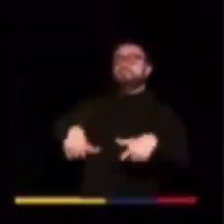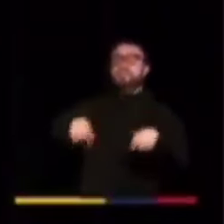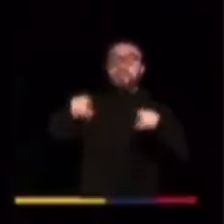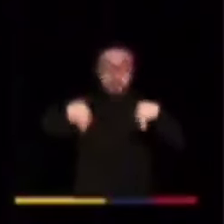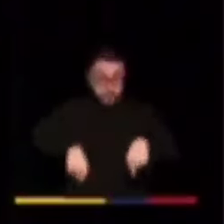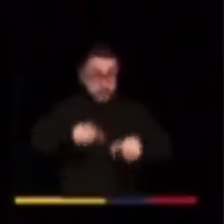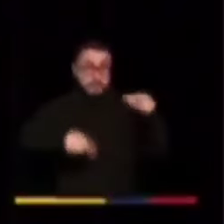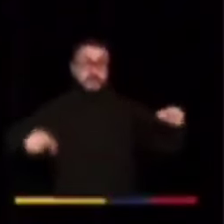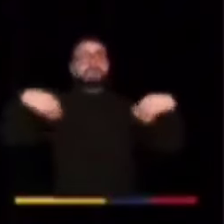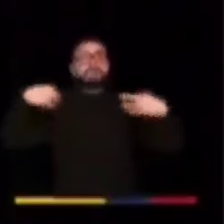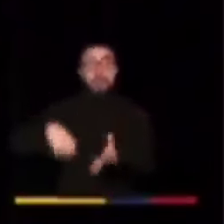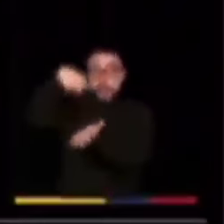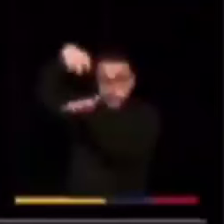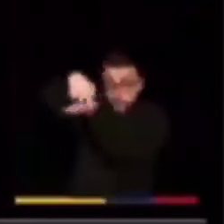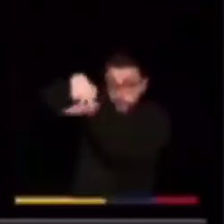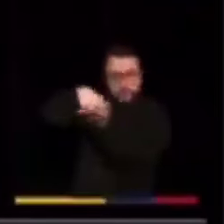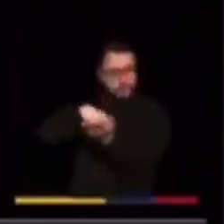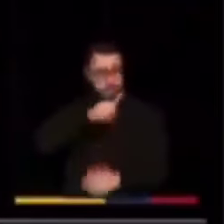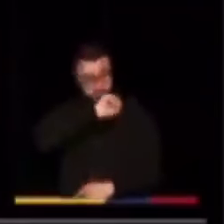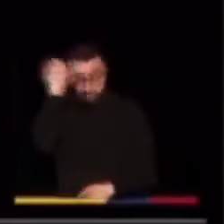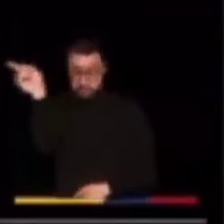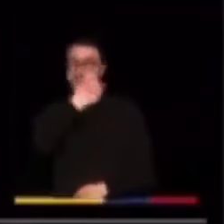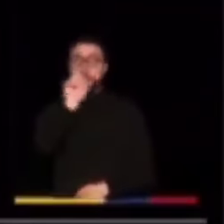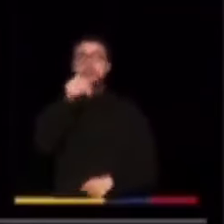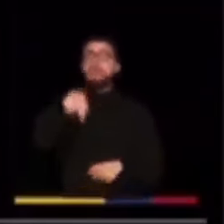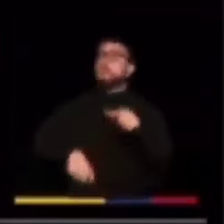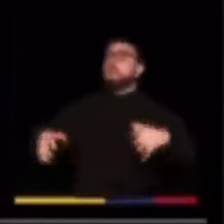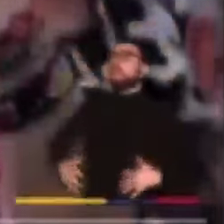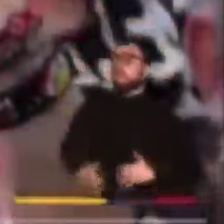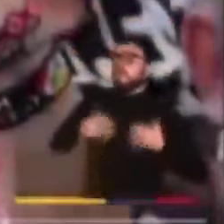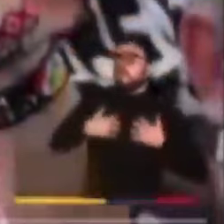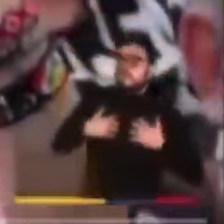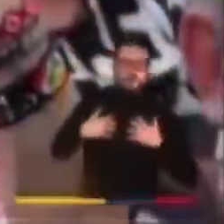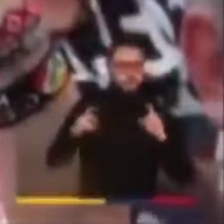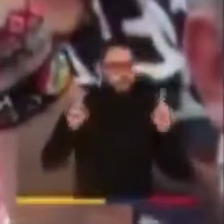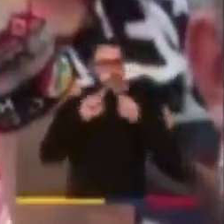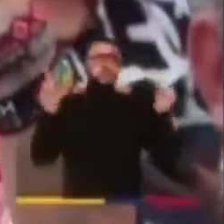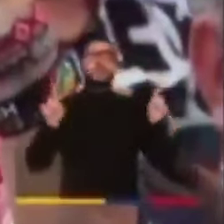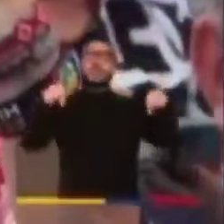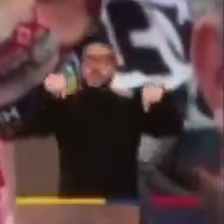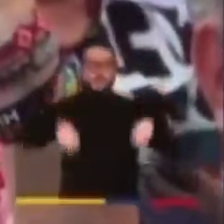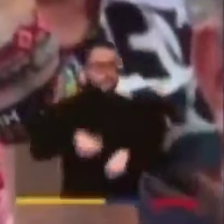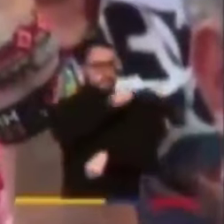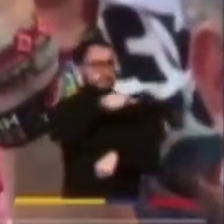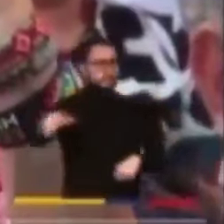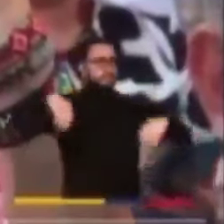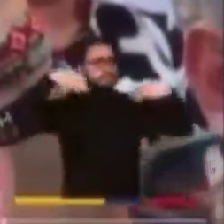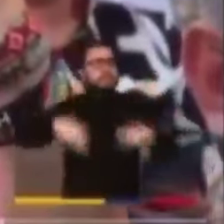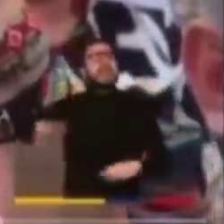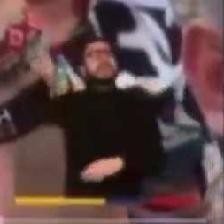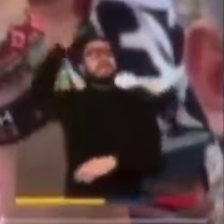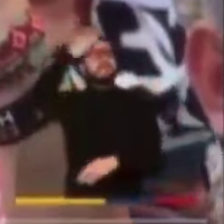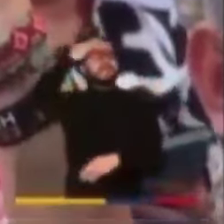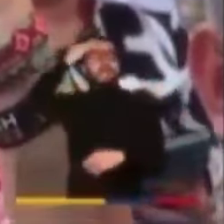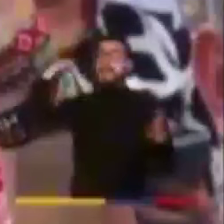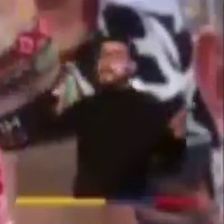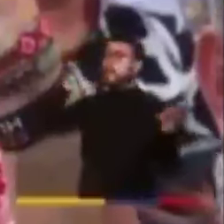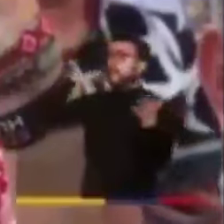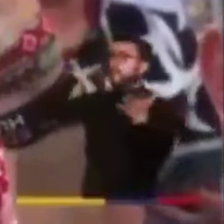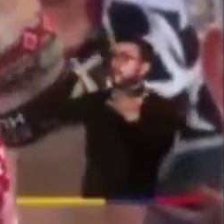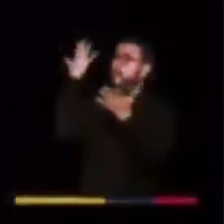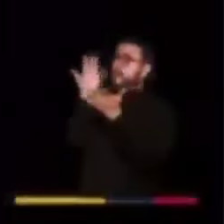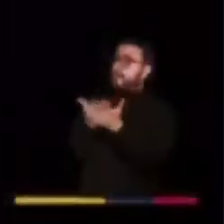arrodillado. Aquí no hay un pueblo aterrorizado. Aquí hay un pueblo que sabe que no puede seguir viviendo como lo han